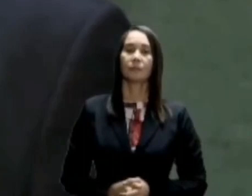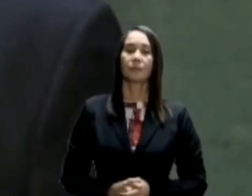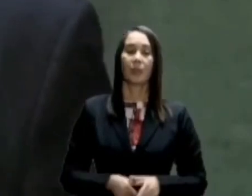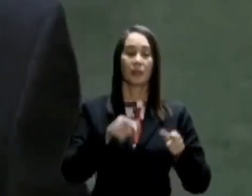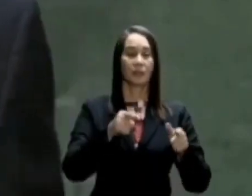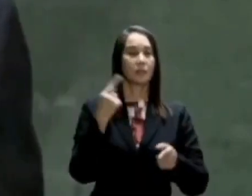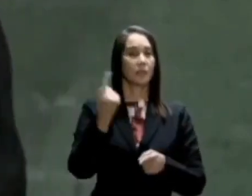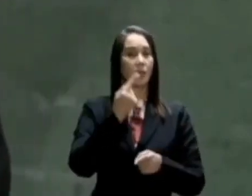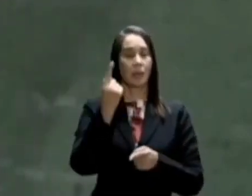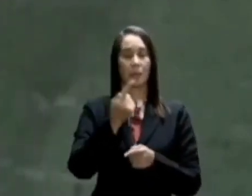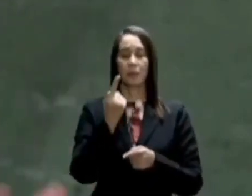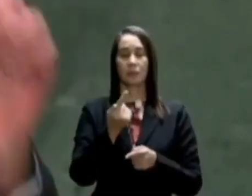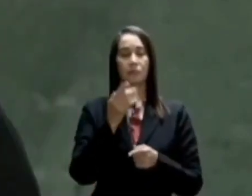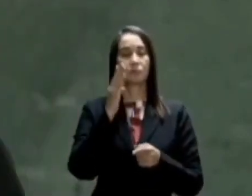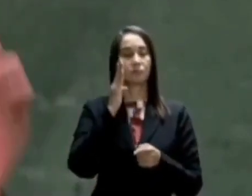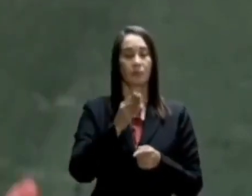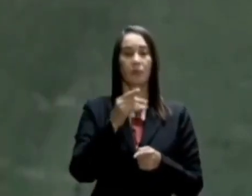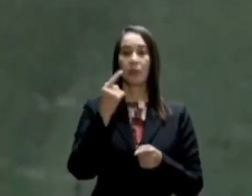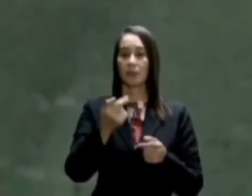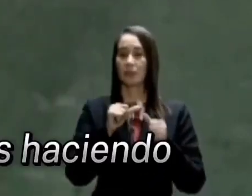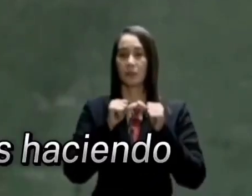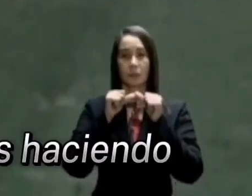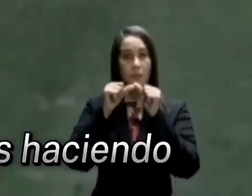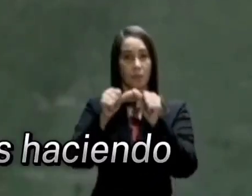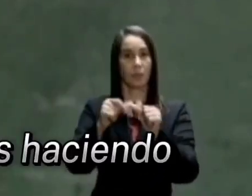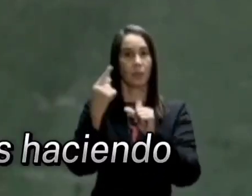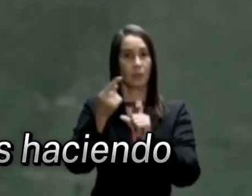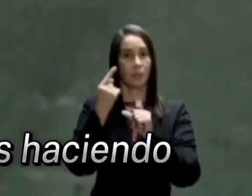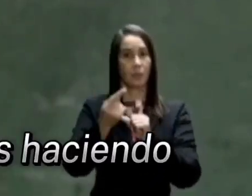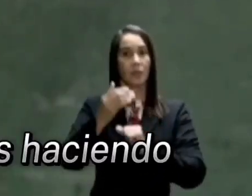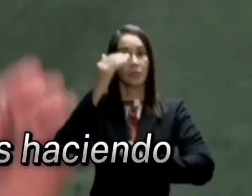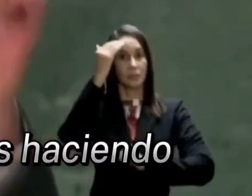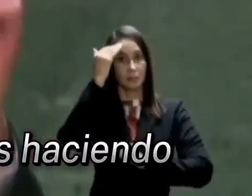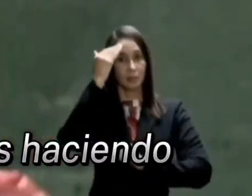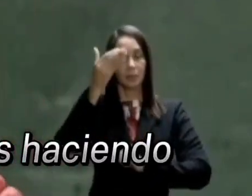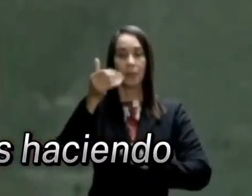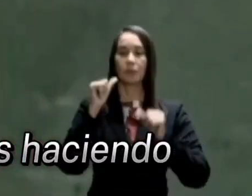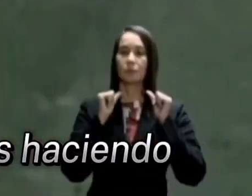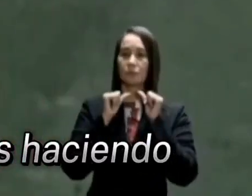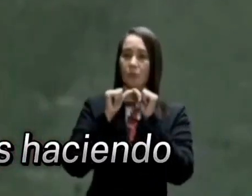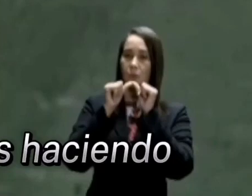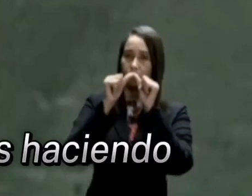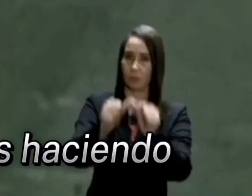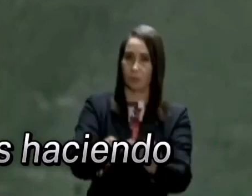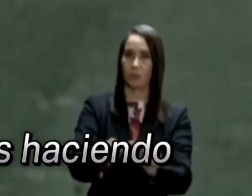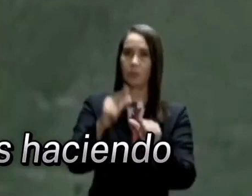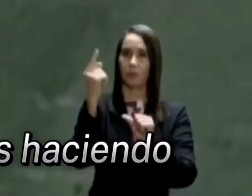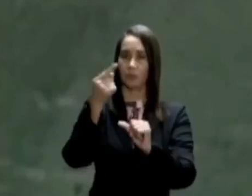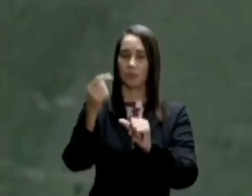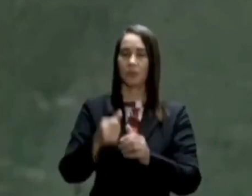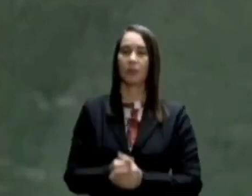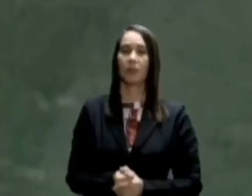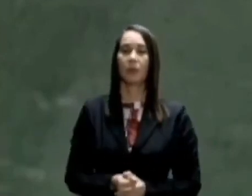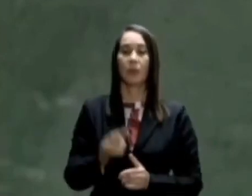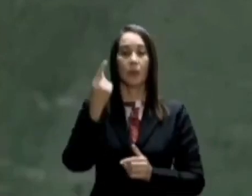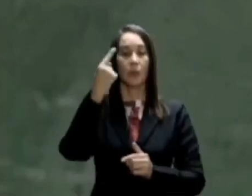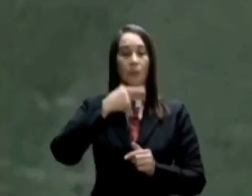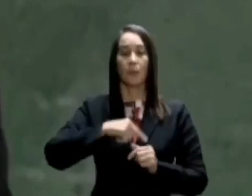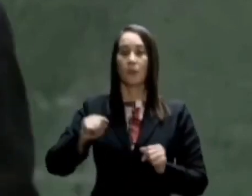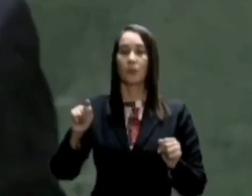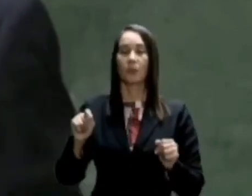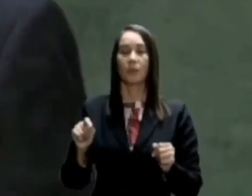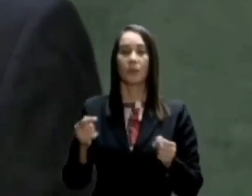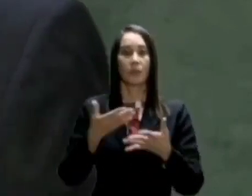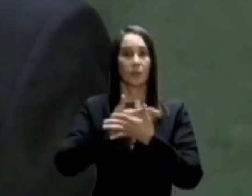lo hemos hecho siempre así lo hacemos y tengan por seguro que así lo Seguiremos haciendo porque no